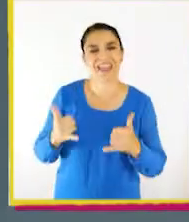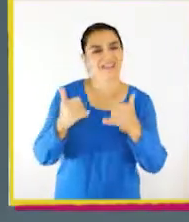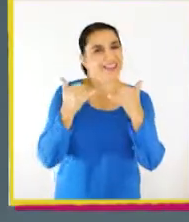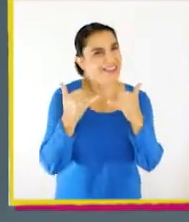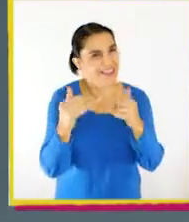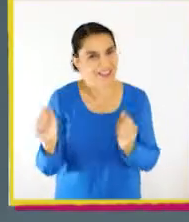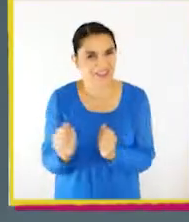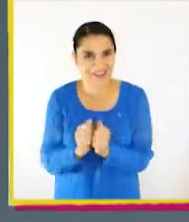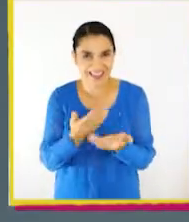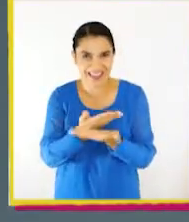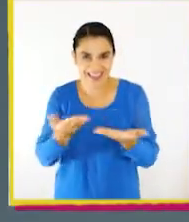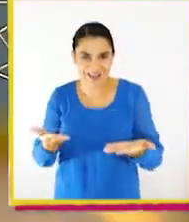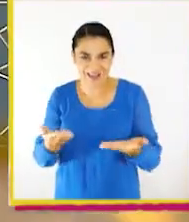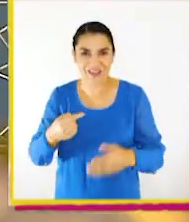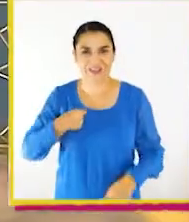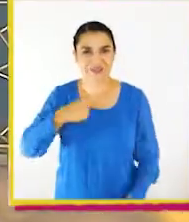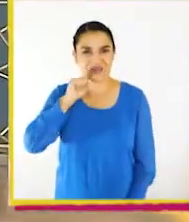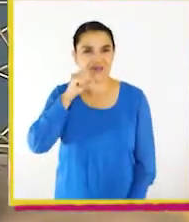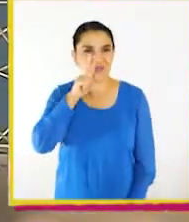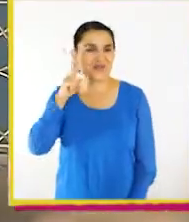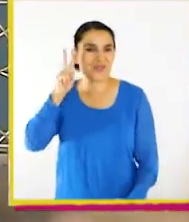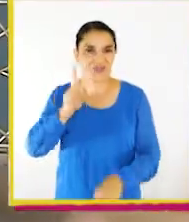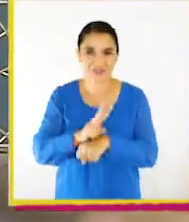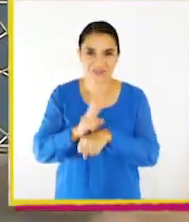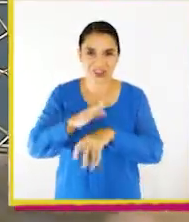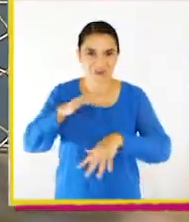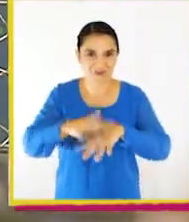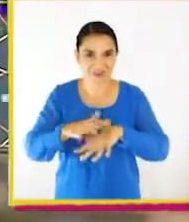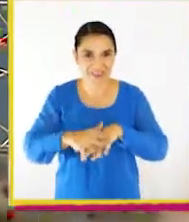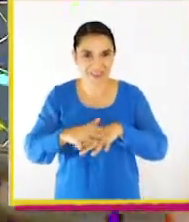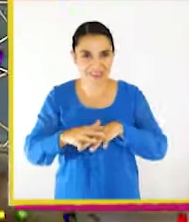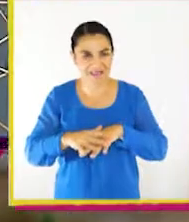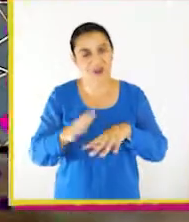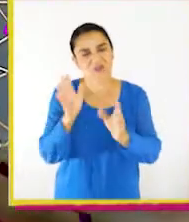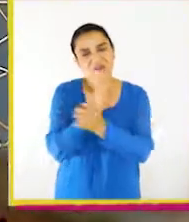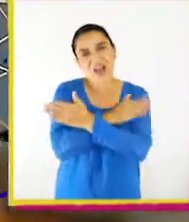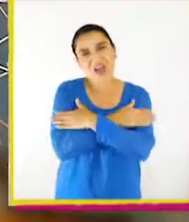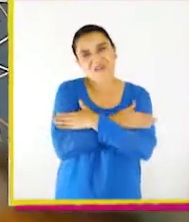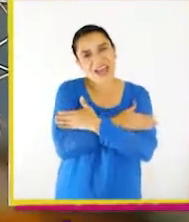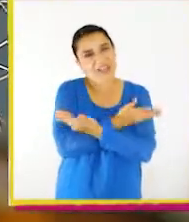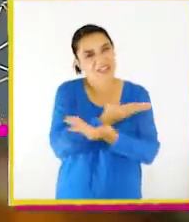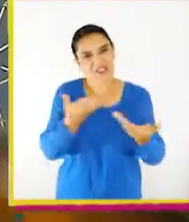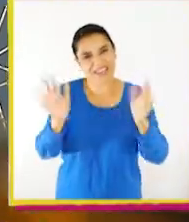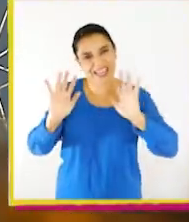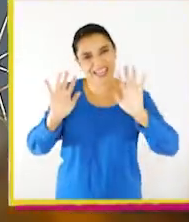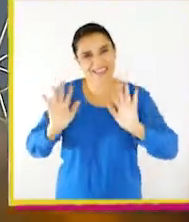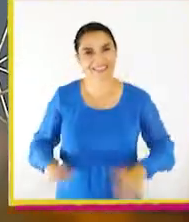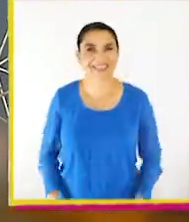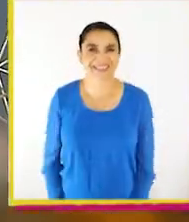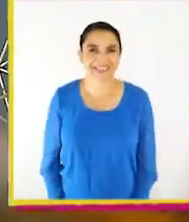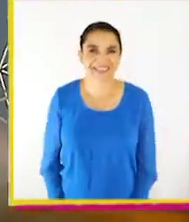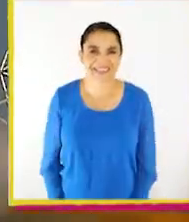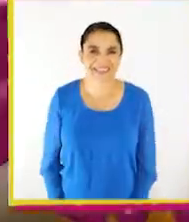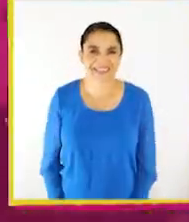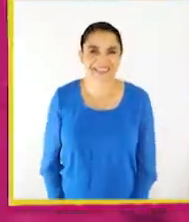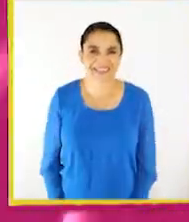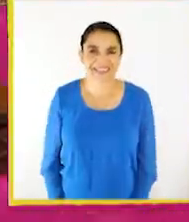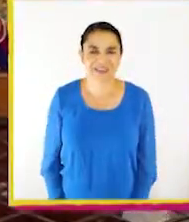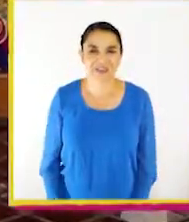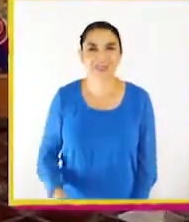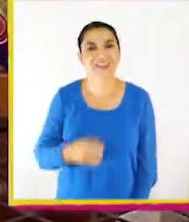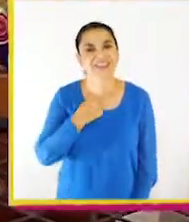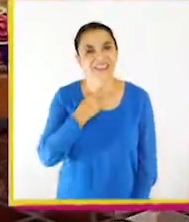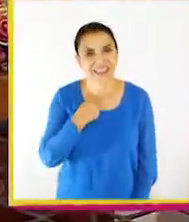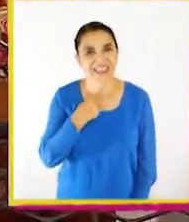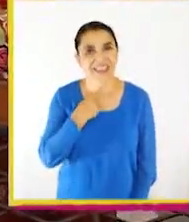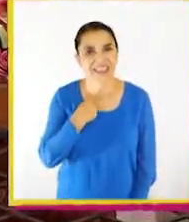divertí muchísimo con ustedes hoy. Soy Viviana, su profesora de matemática, y les mando un abrazo grande. ¡Chao!